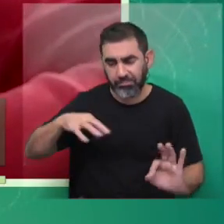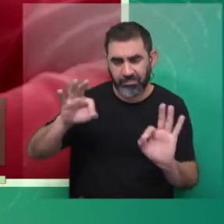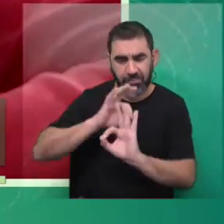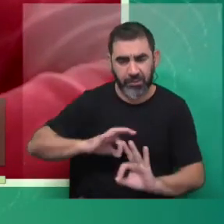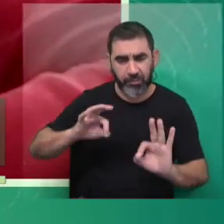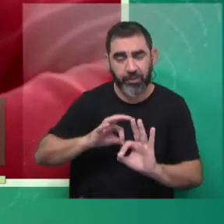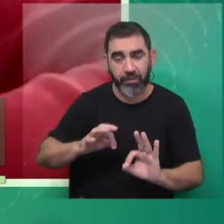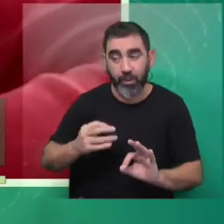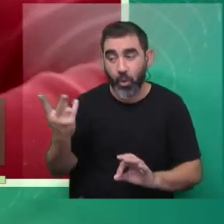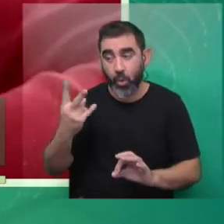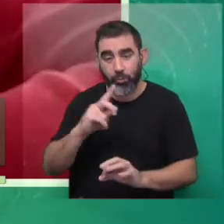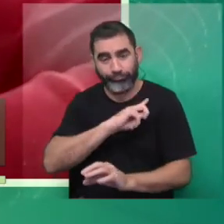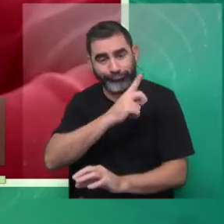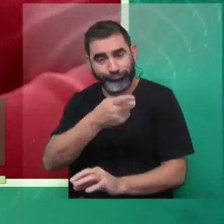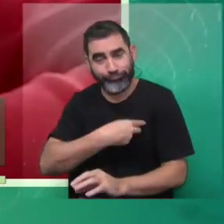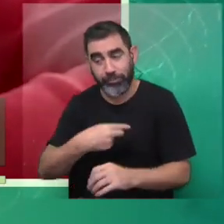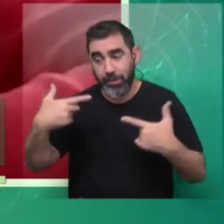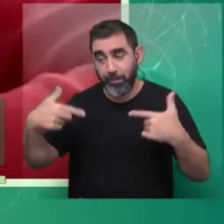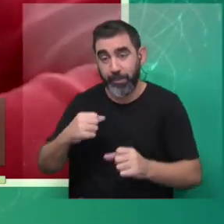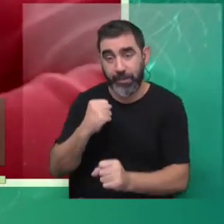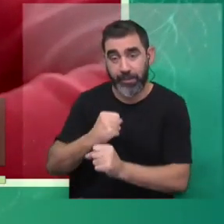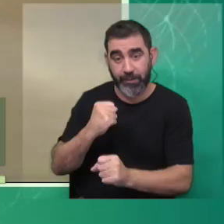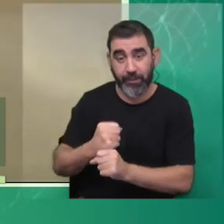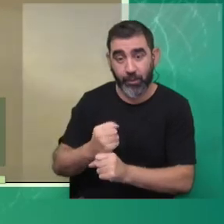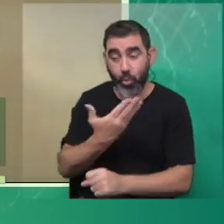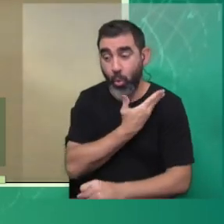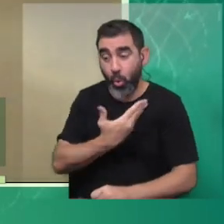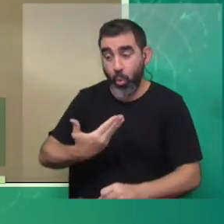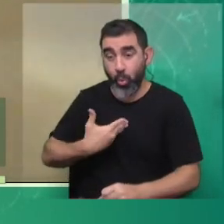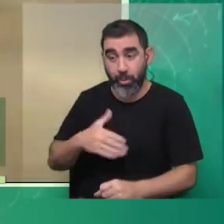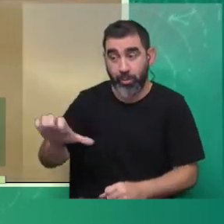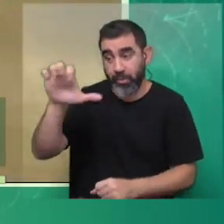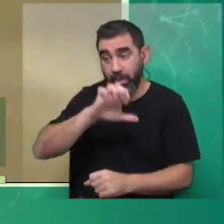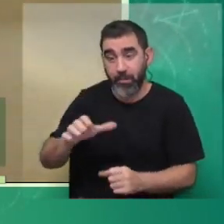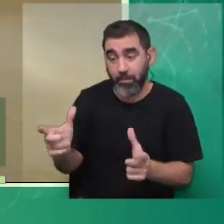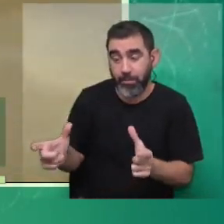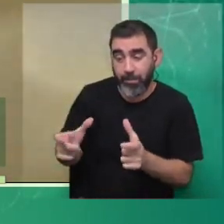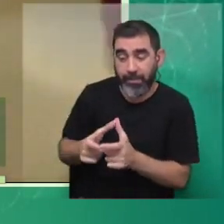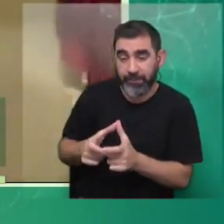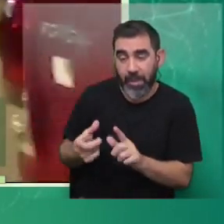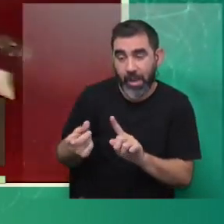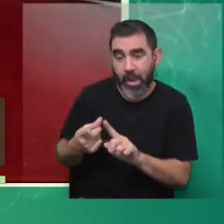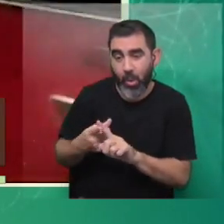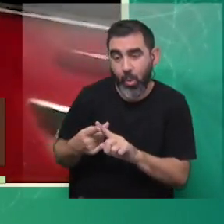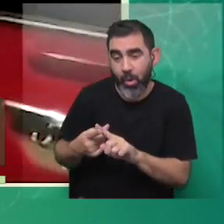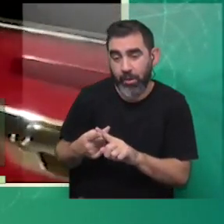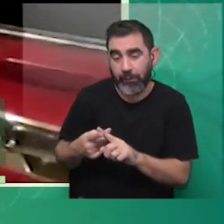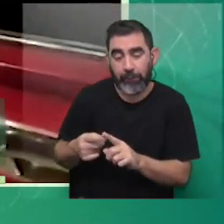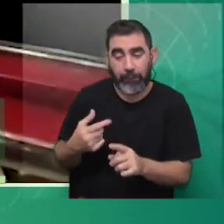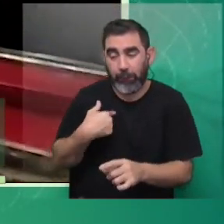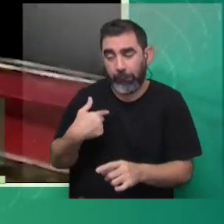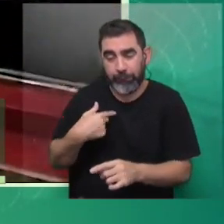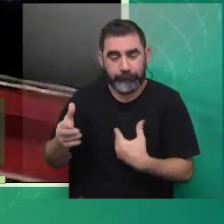cuando se juntan esos dos más grandes tanto los patrones como como el Ministerio de trabajo parece que nuestro